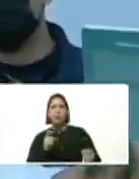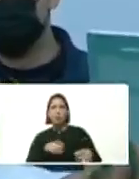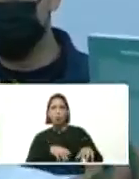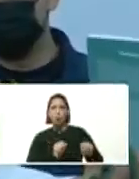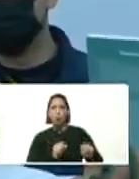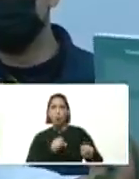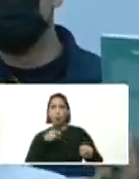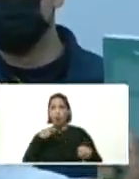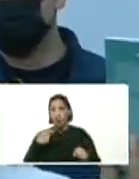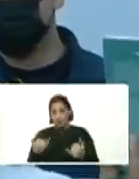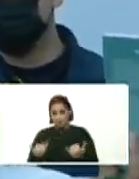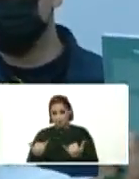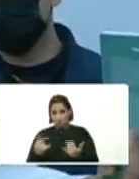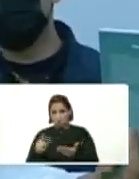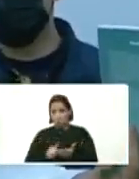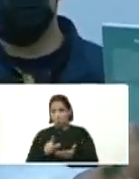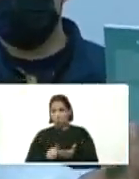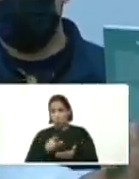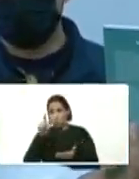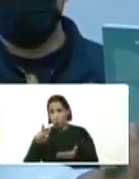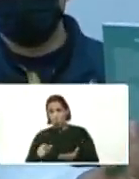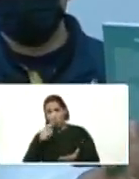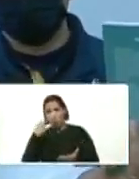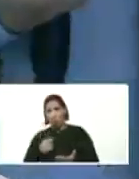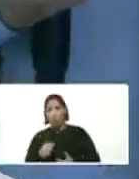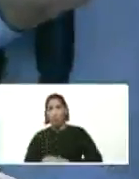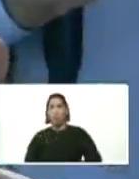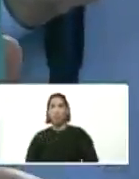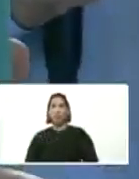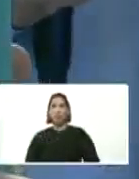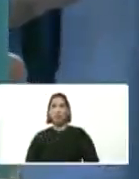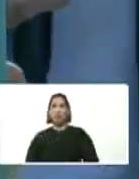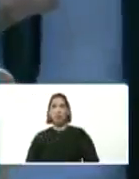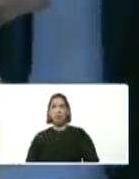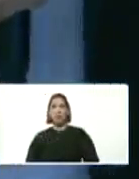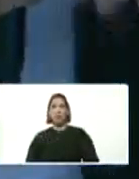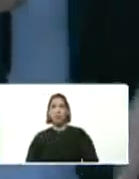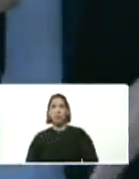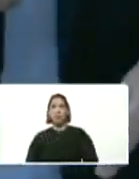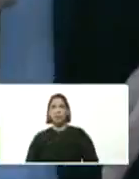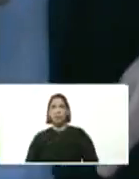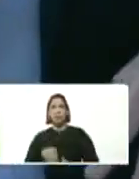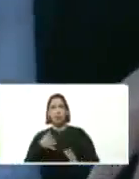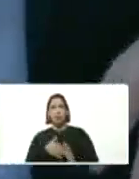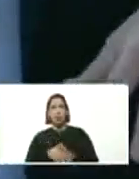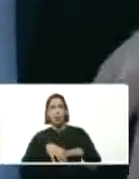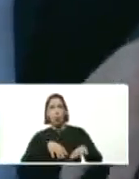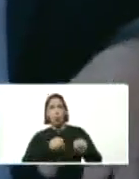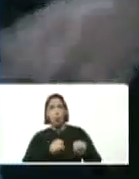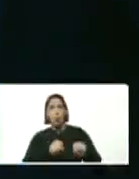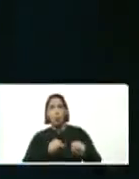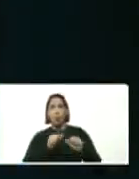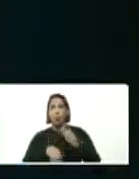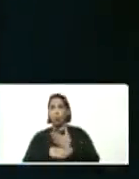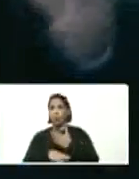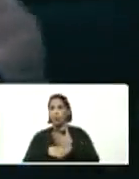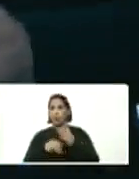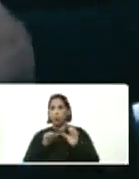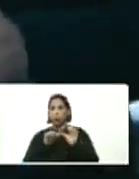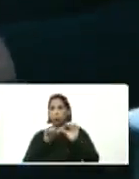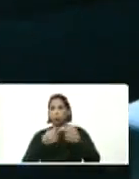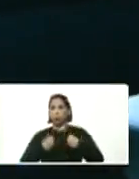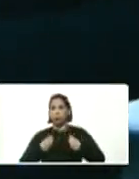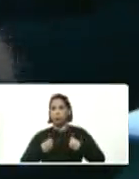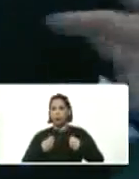más reciente obra de Vladimir Acosta y trata sobre la colonia que todavía seguimos viviendo porque hay una